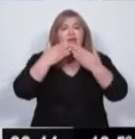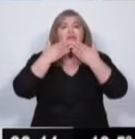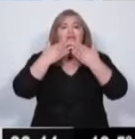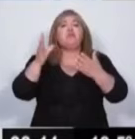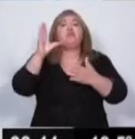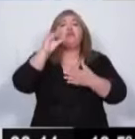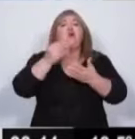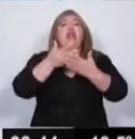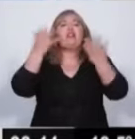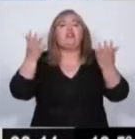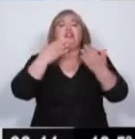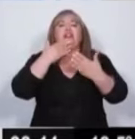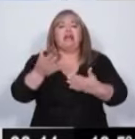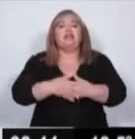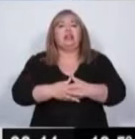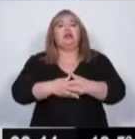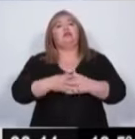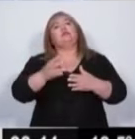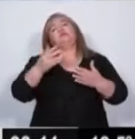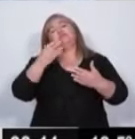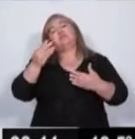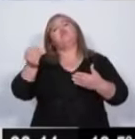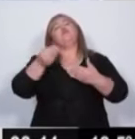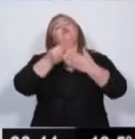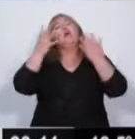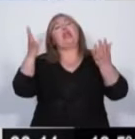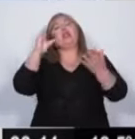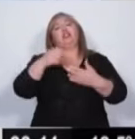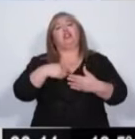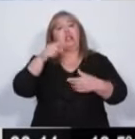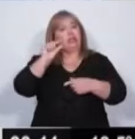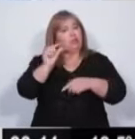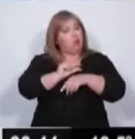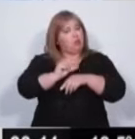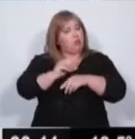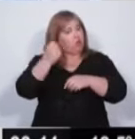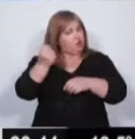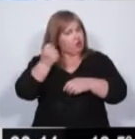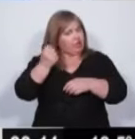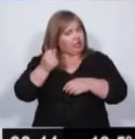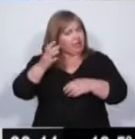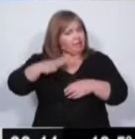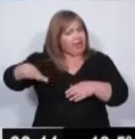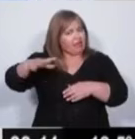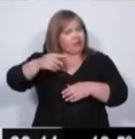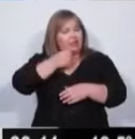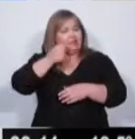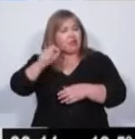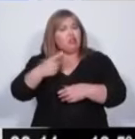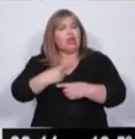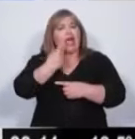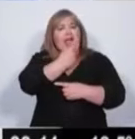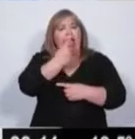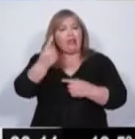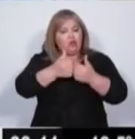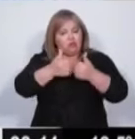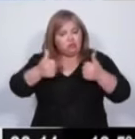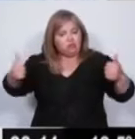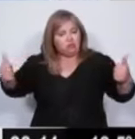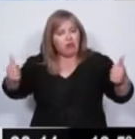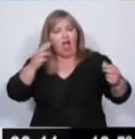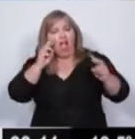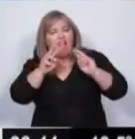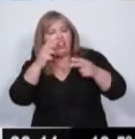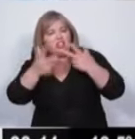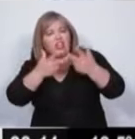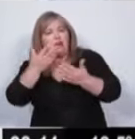buenas noches. Un placer haber sido parte de este momento, como lo decíamos, un momento muy importante para la sociedad mendocina y escuchar a cada uno de nuestros candidatos con